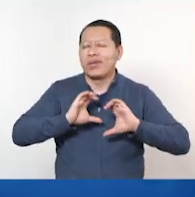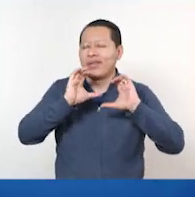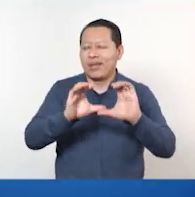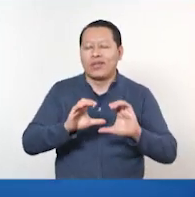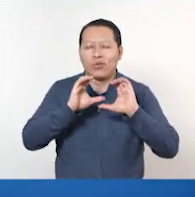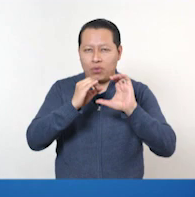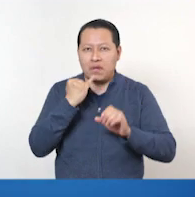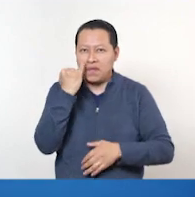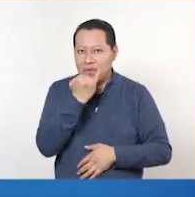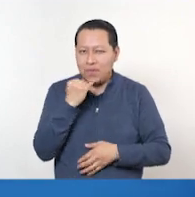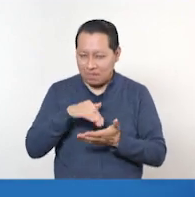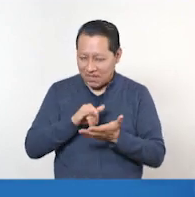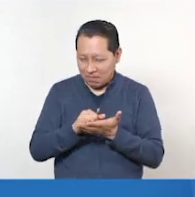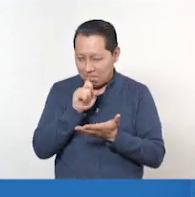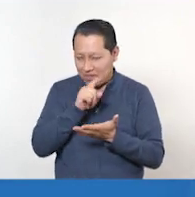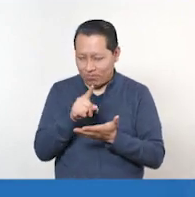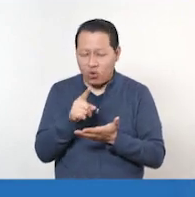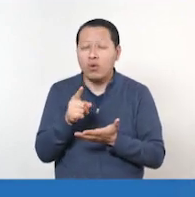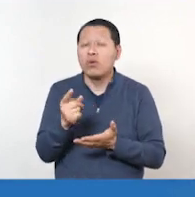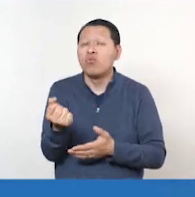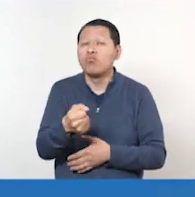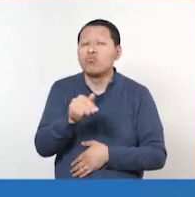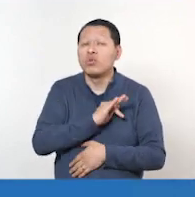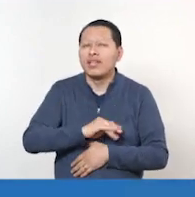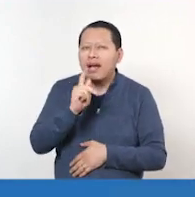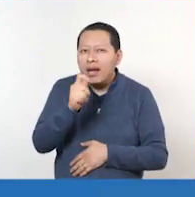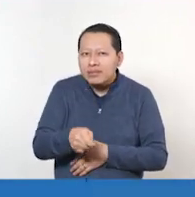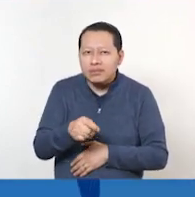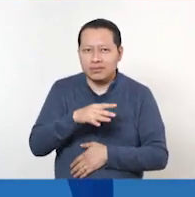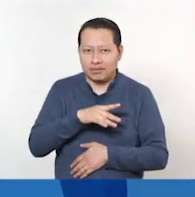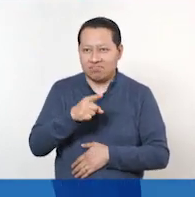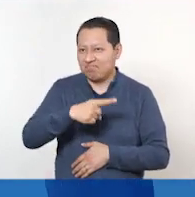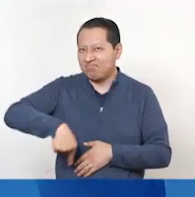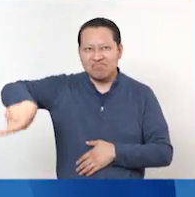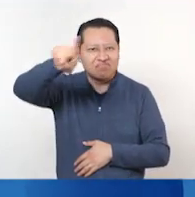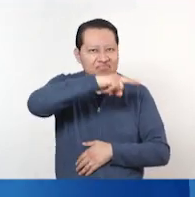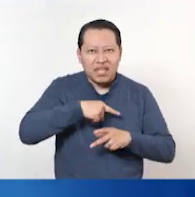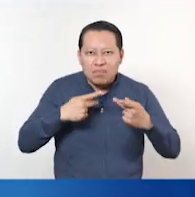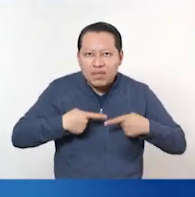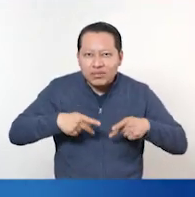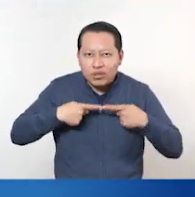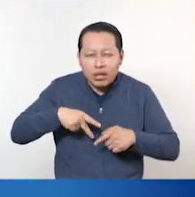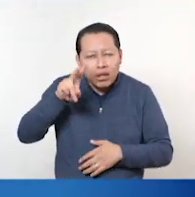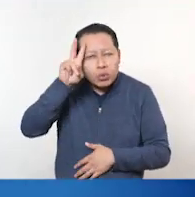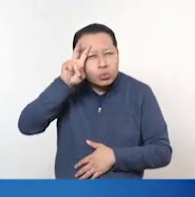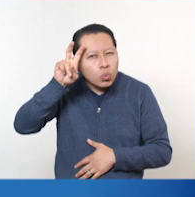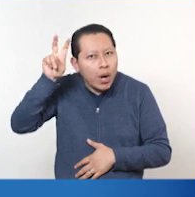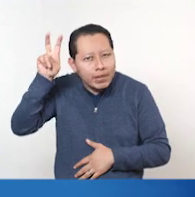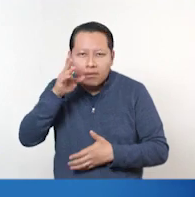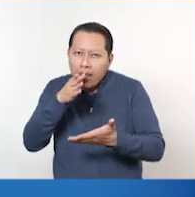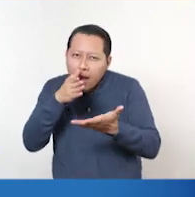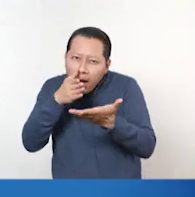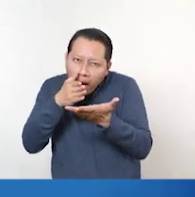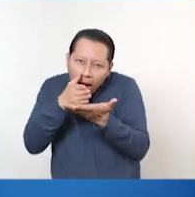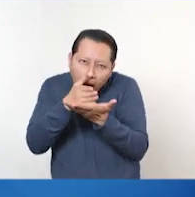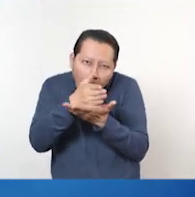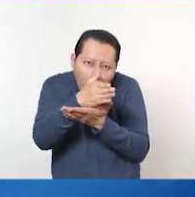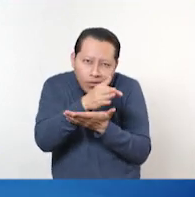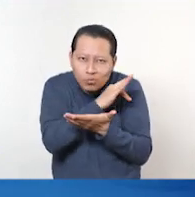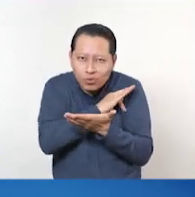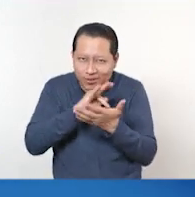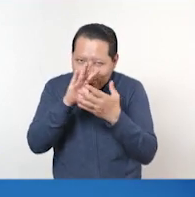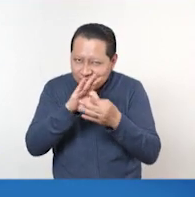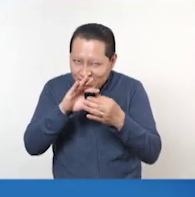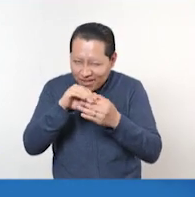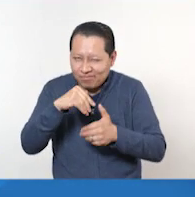lengua maya y tienen un superpoder. Se pueden meter en los sueños de las personas, pero eso lo veremos más